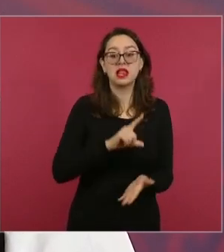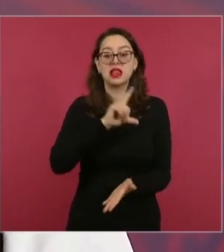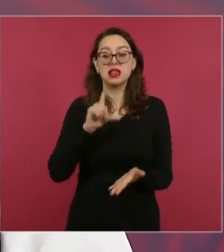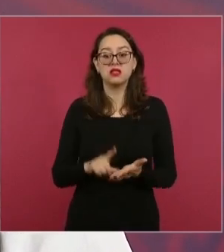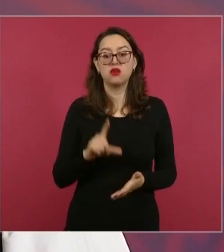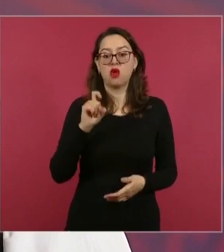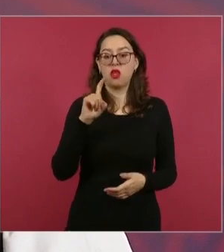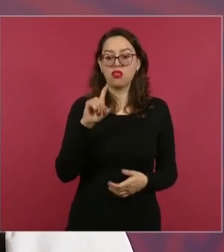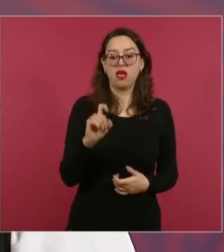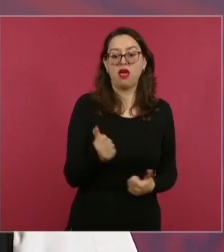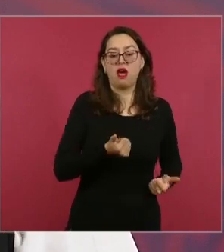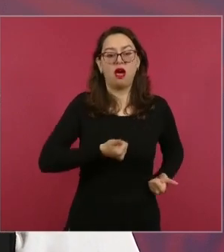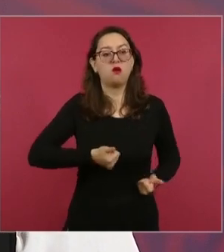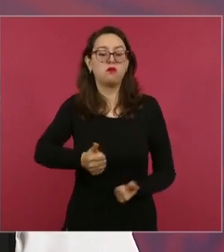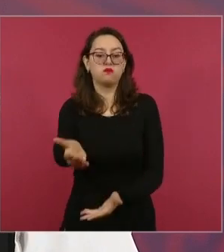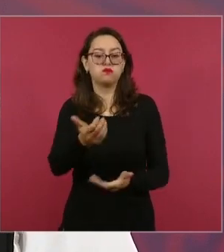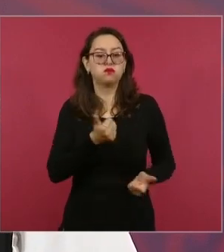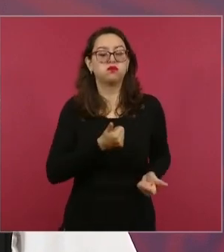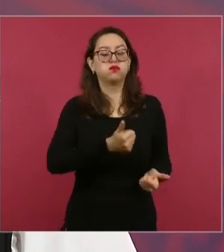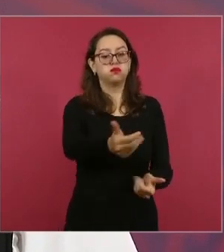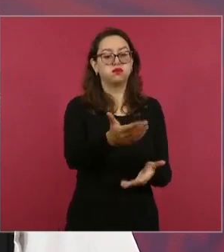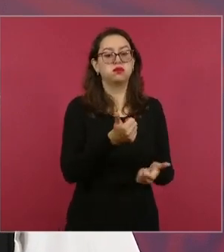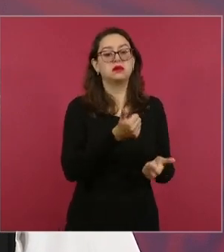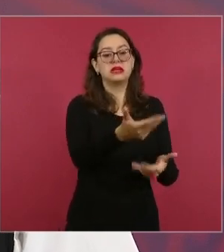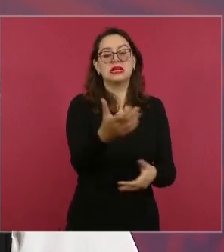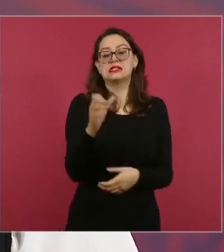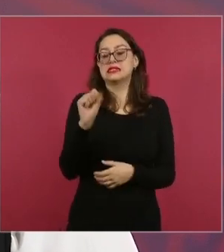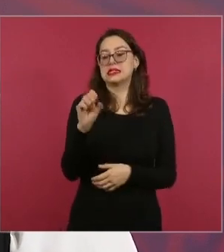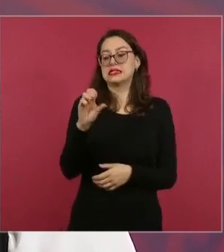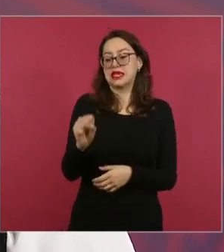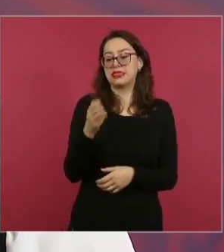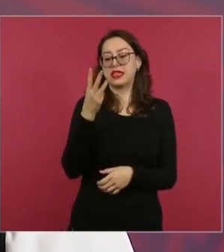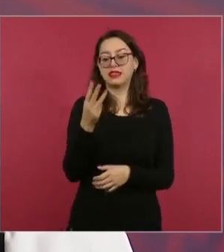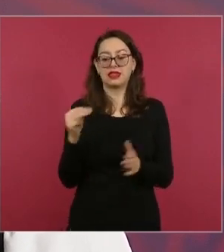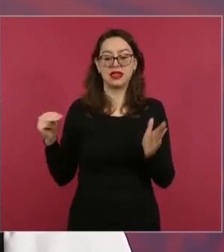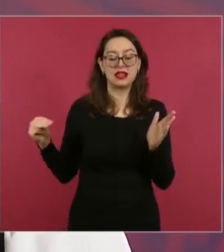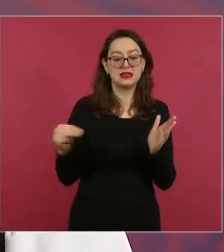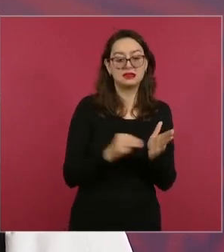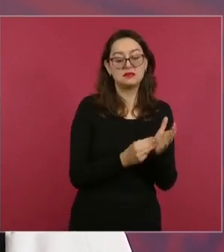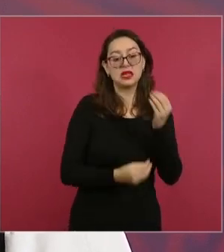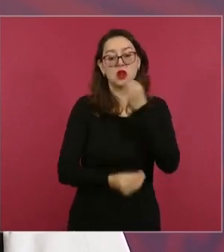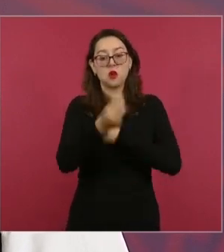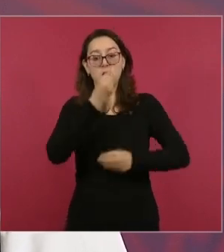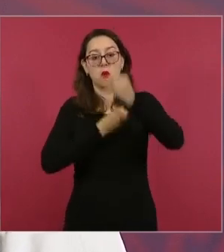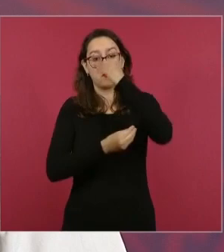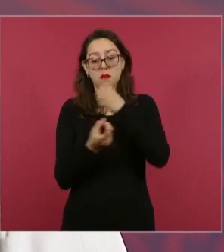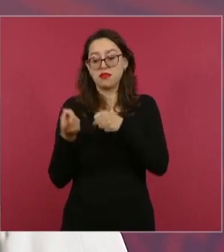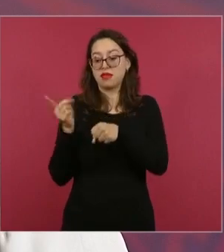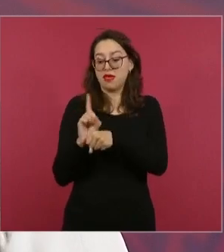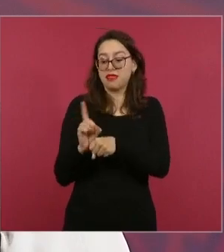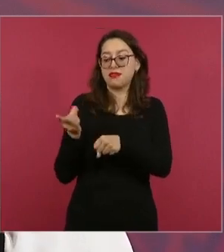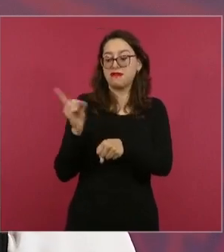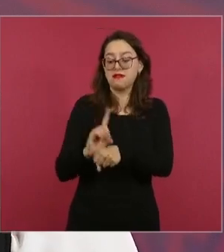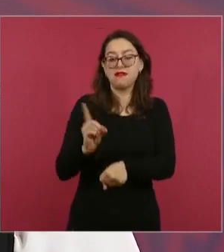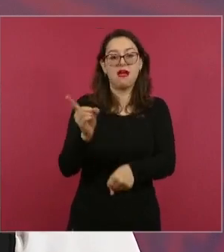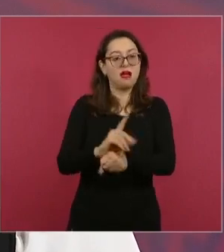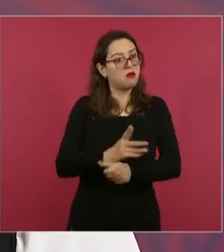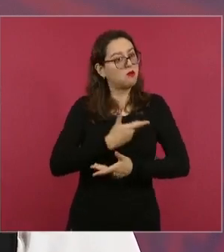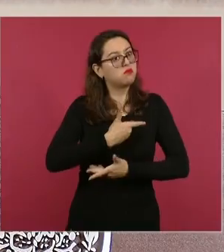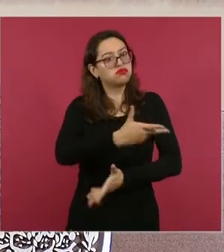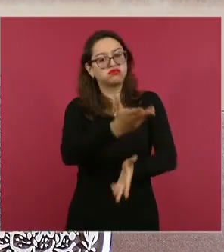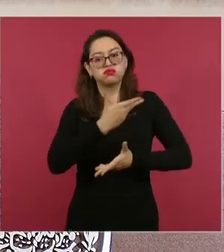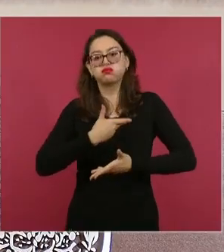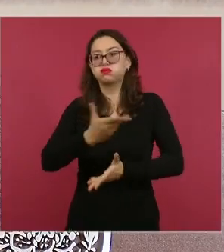garantizando la entrega de más de 63,000 raciones diarias de alimentos a través de los distintos comedores y